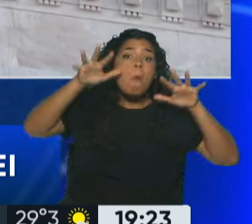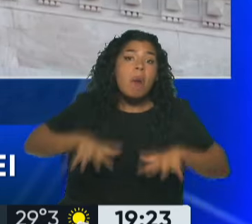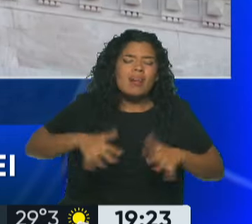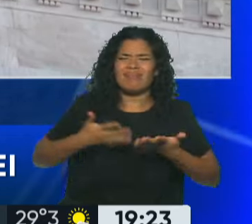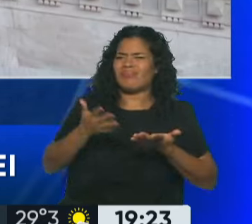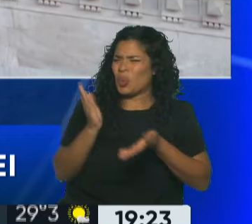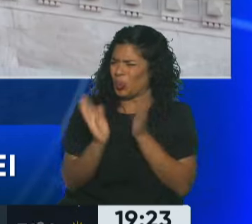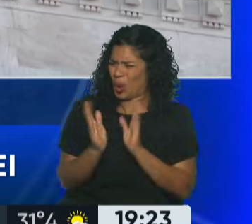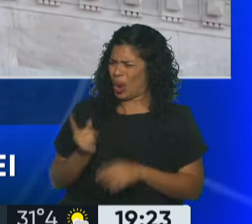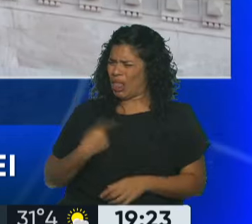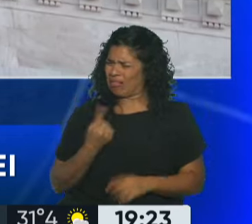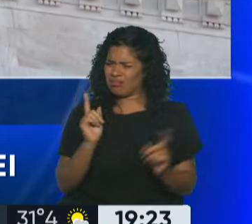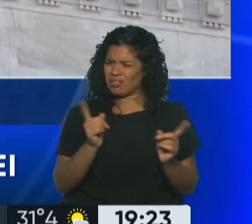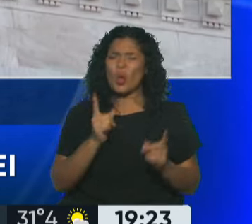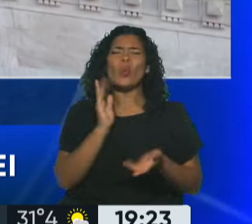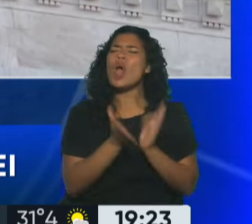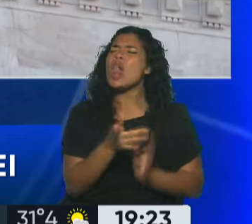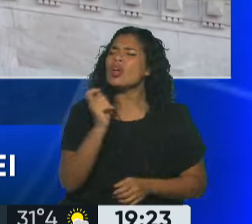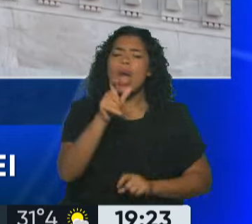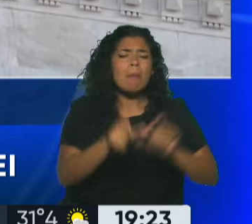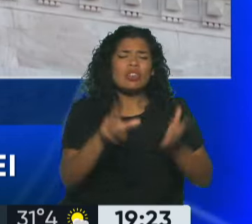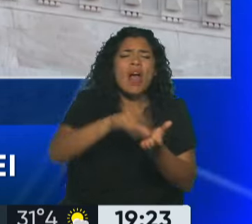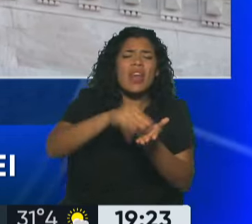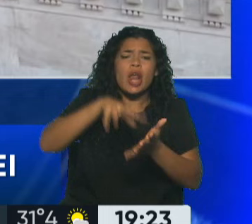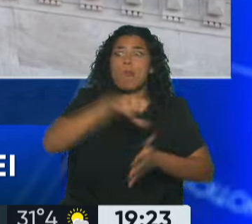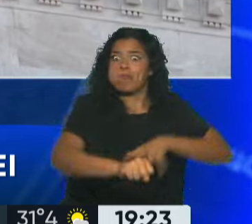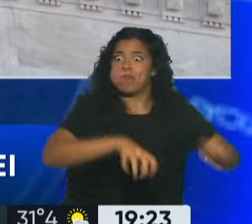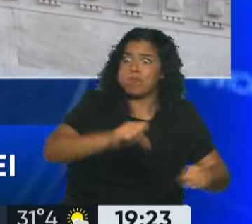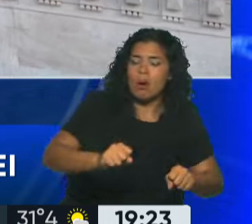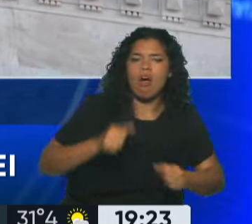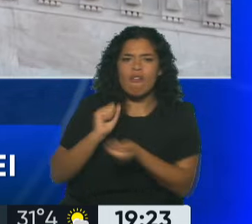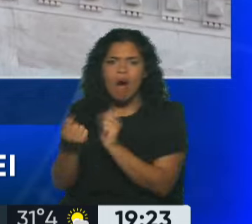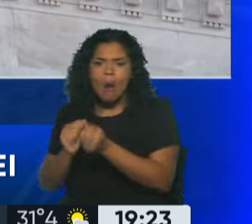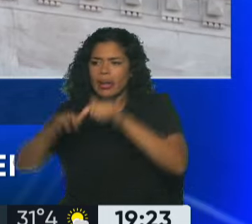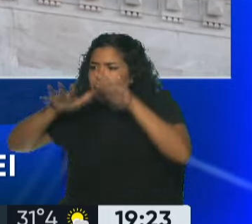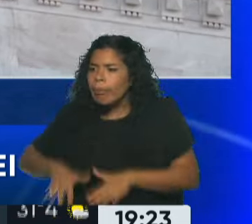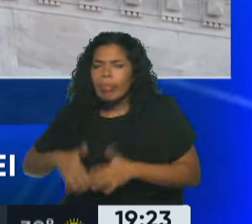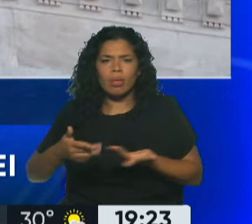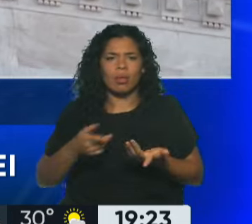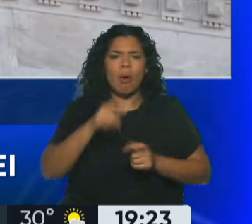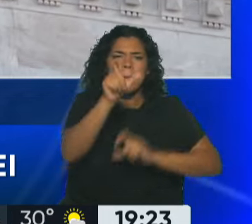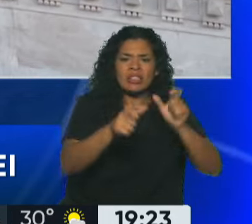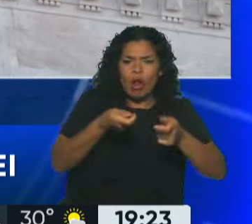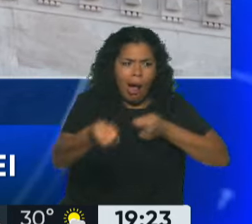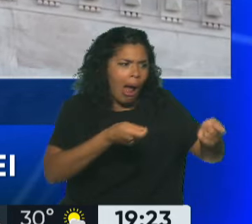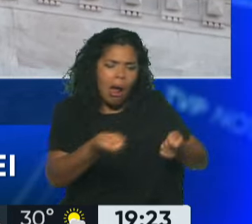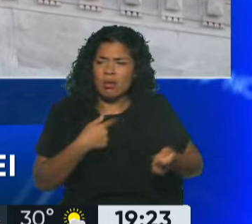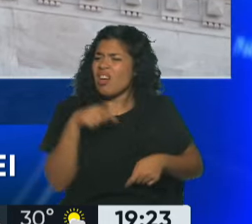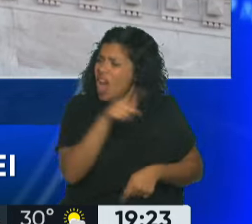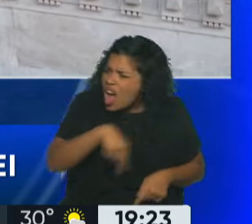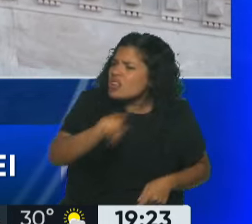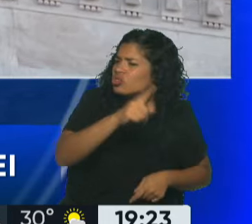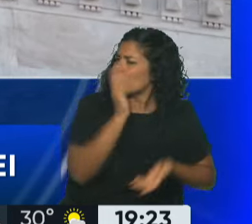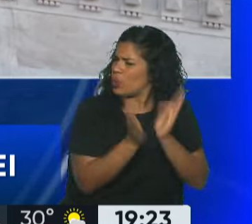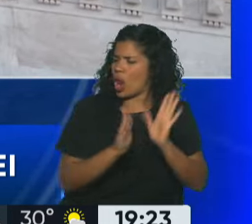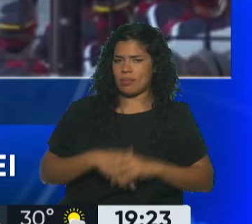toman terreno, violentos son los que paran fábrica, los que toman rehenes, los asesinatos de todos los días en la provincia de Buenos Aires, las